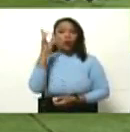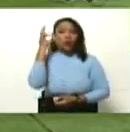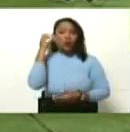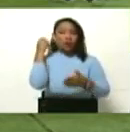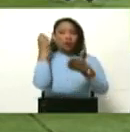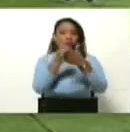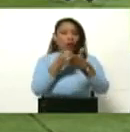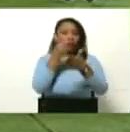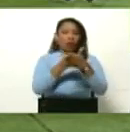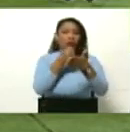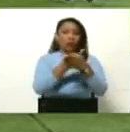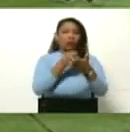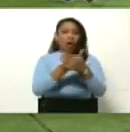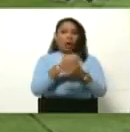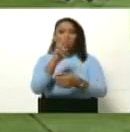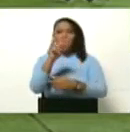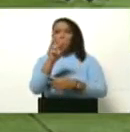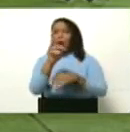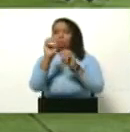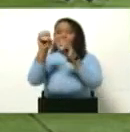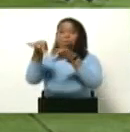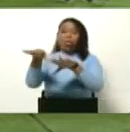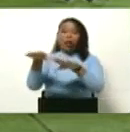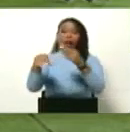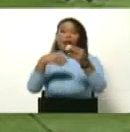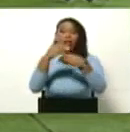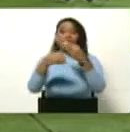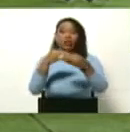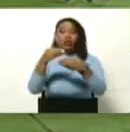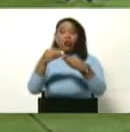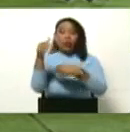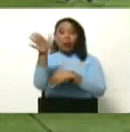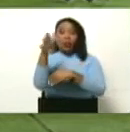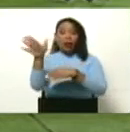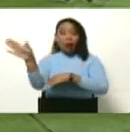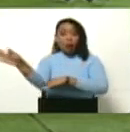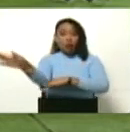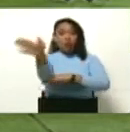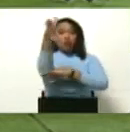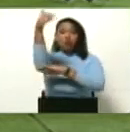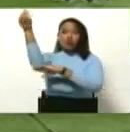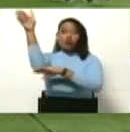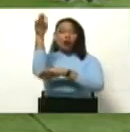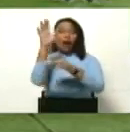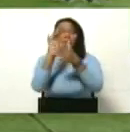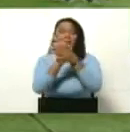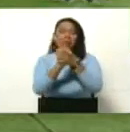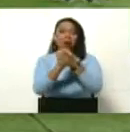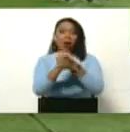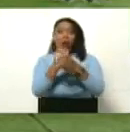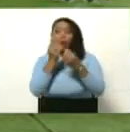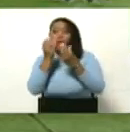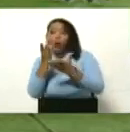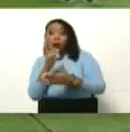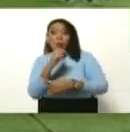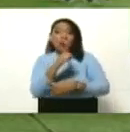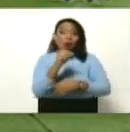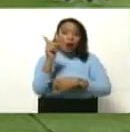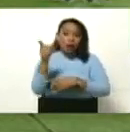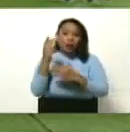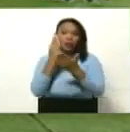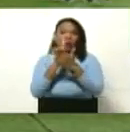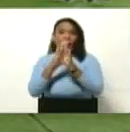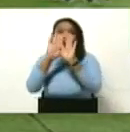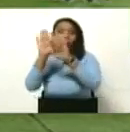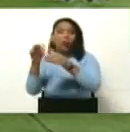luchadora. Nunca se rindió, levantó la bandera amiga de los amigos, en las buenas y en las malas.